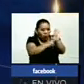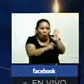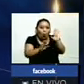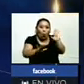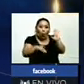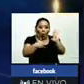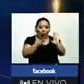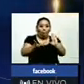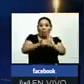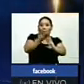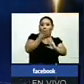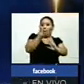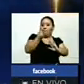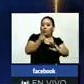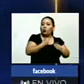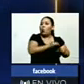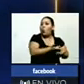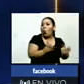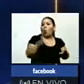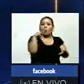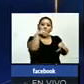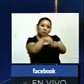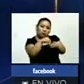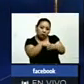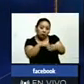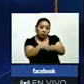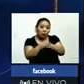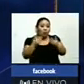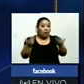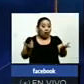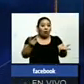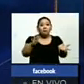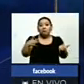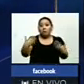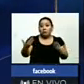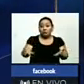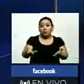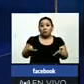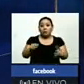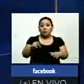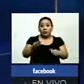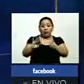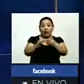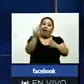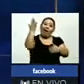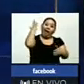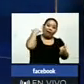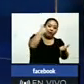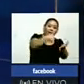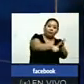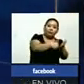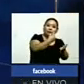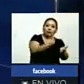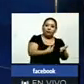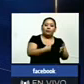incremento patrimonial en sus bienes, cuentas bancarias, mientras estuvo al frente de la comuna de Santa Tecla.